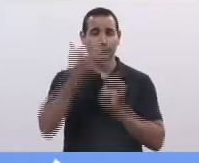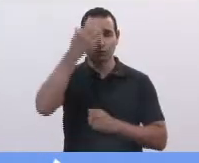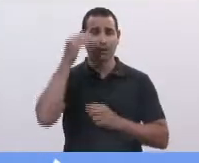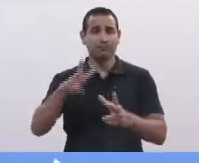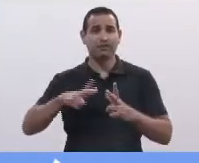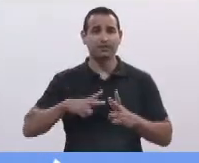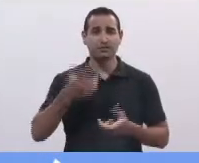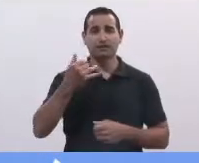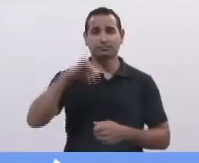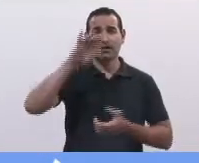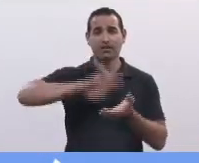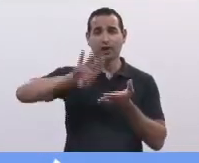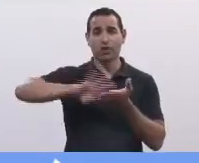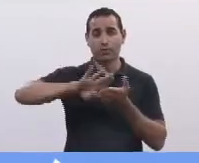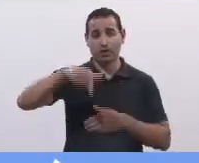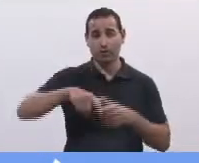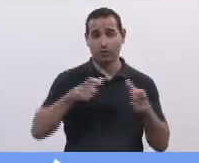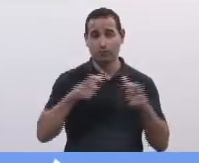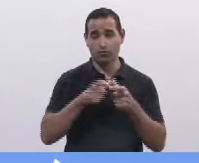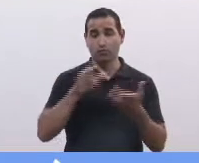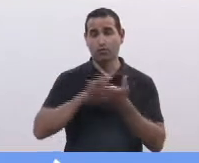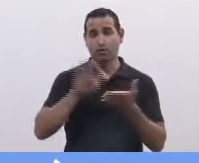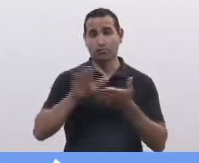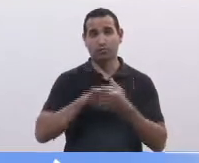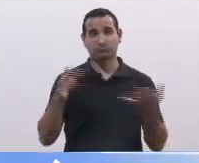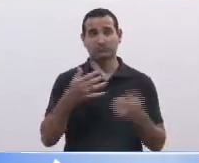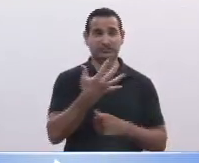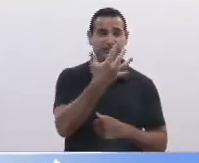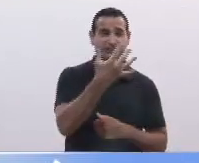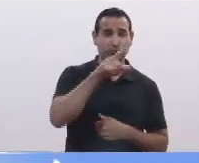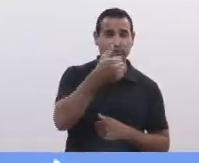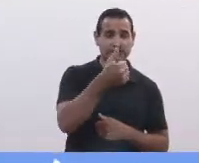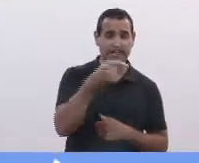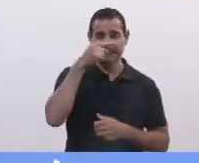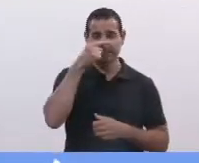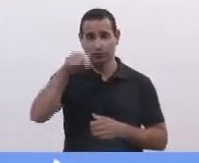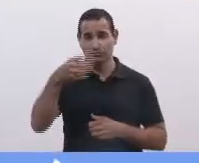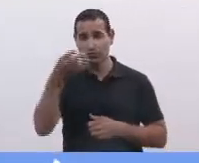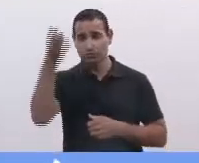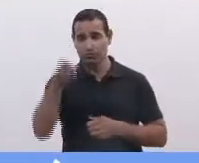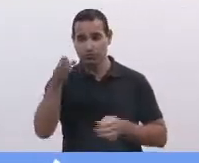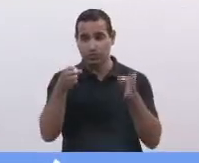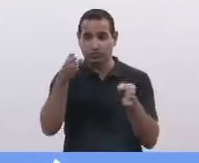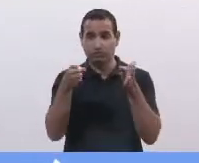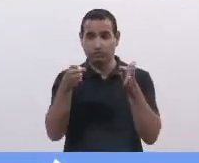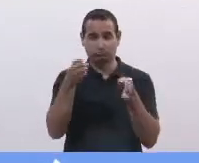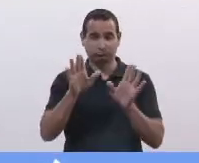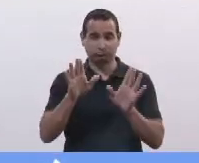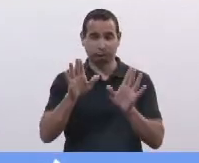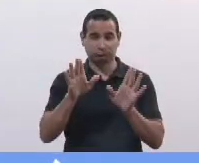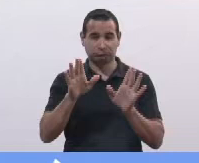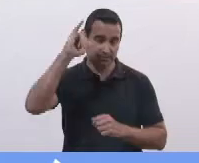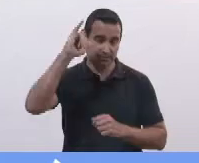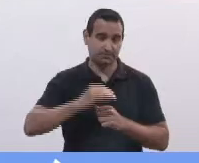hoy, de estos bonos nuevos que estamos emitiendo, estaba entre el 5,6 y el 7,4.